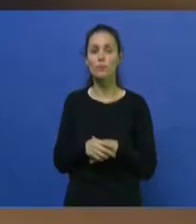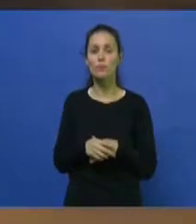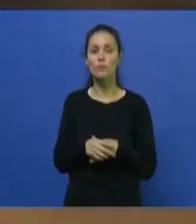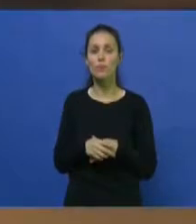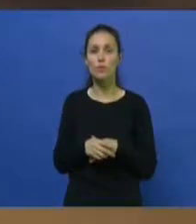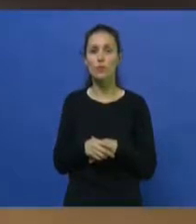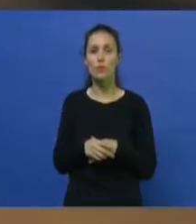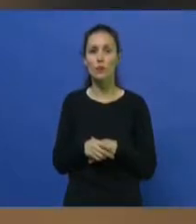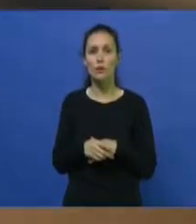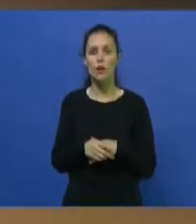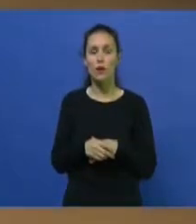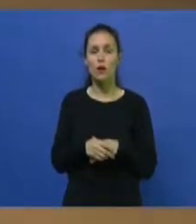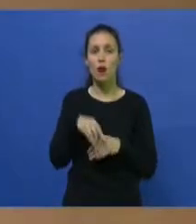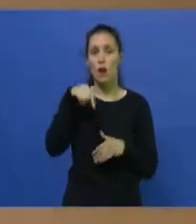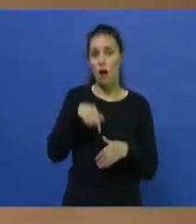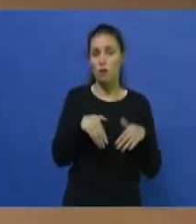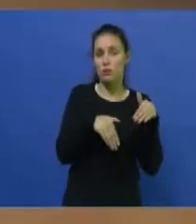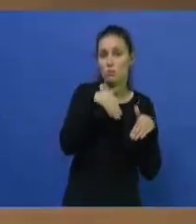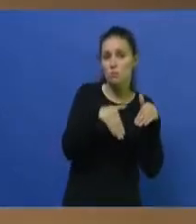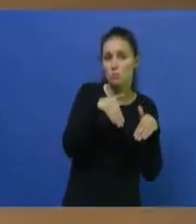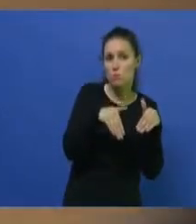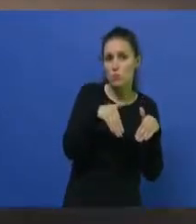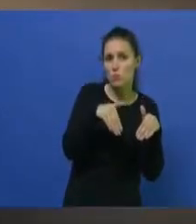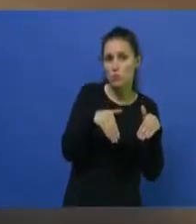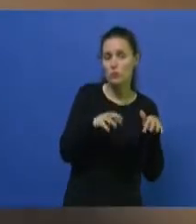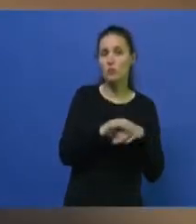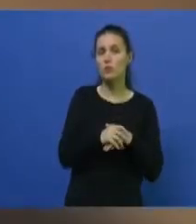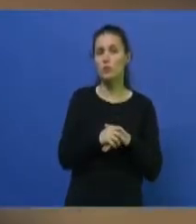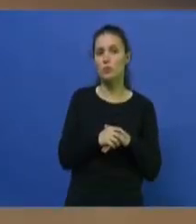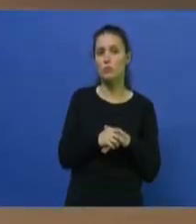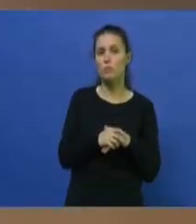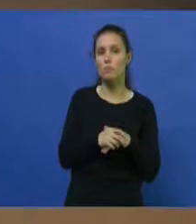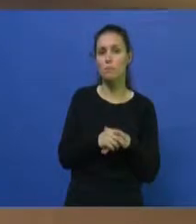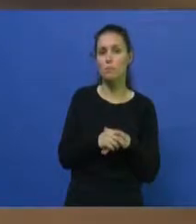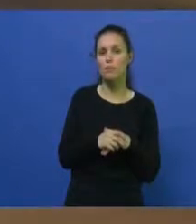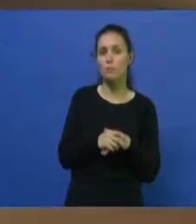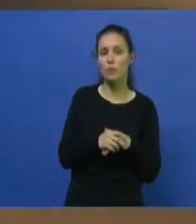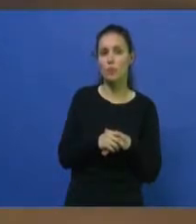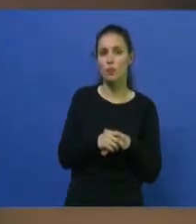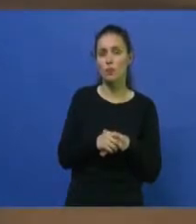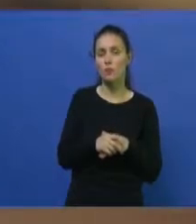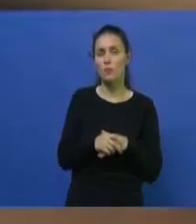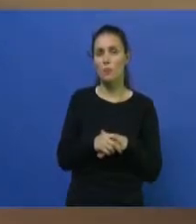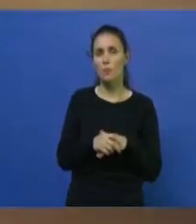Vamos a plantear la votación, en primer lugar por el tratamiento solitario y posterior a la aprobación. Sí.